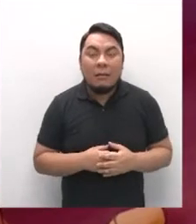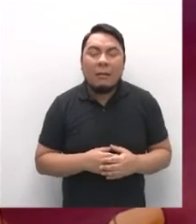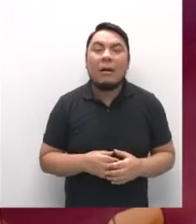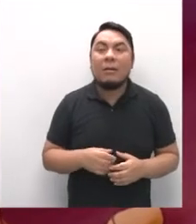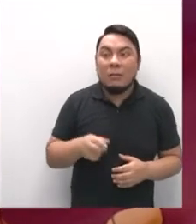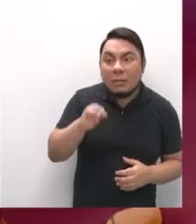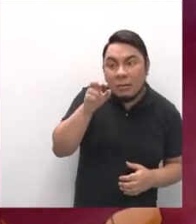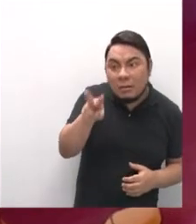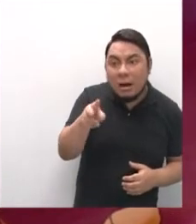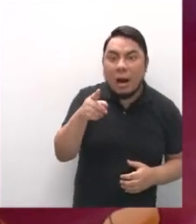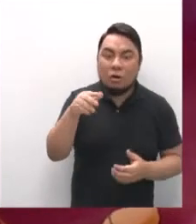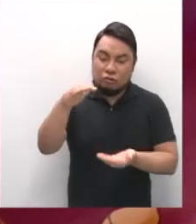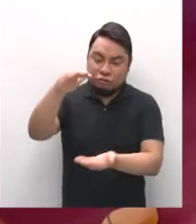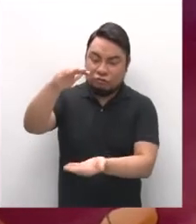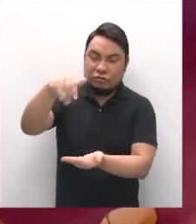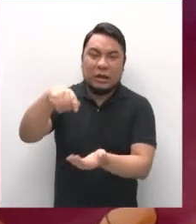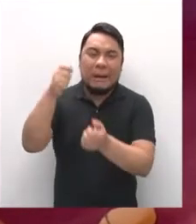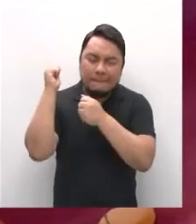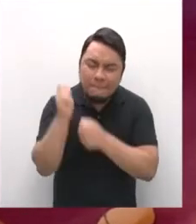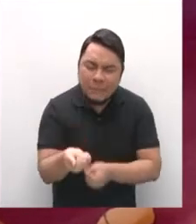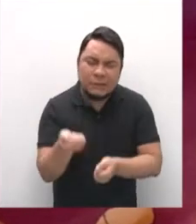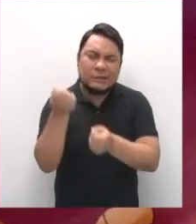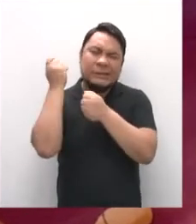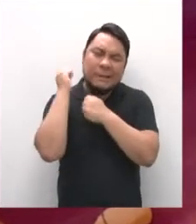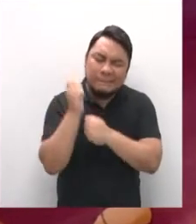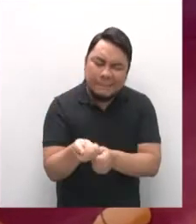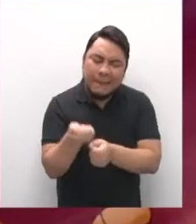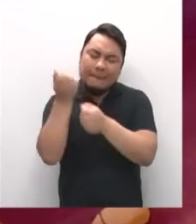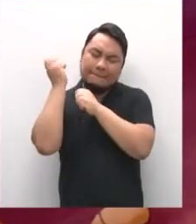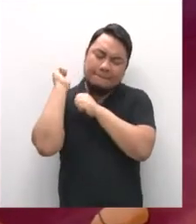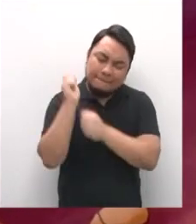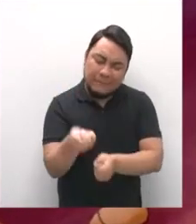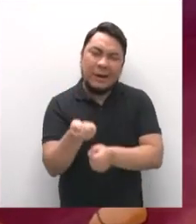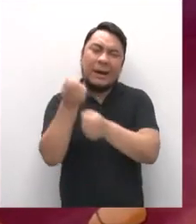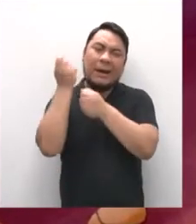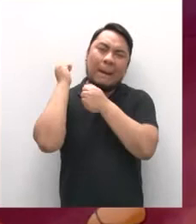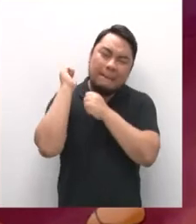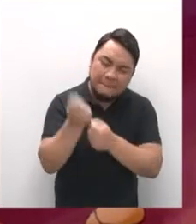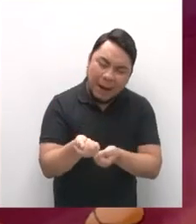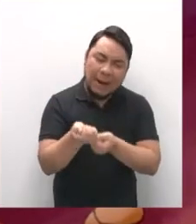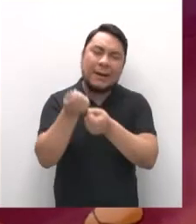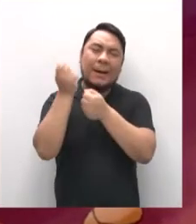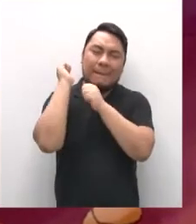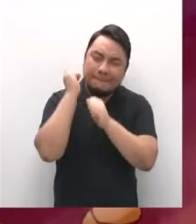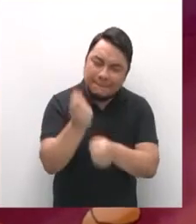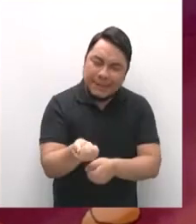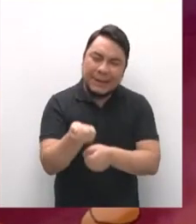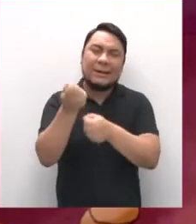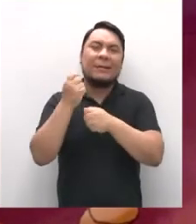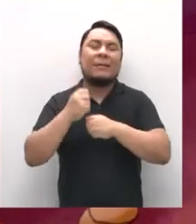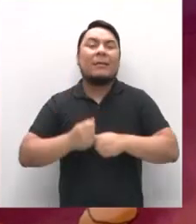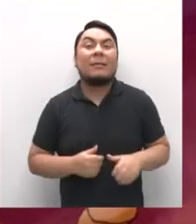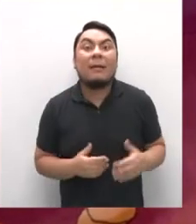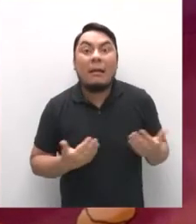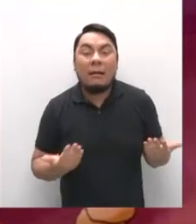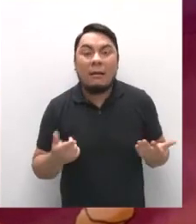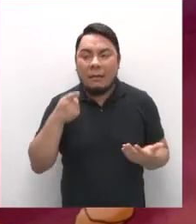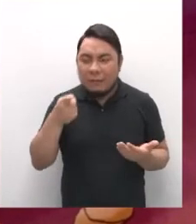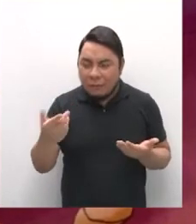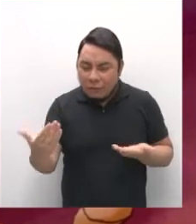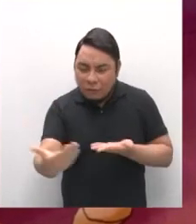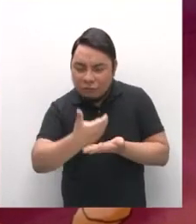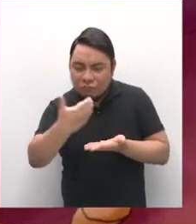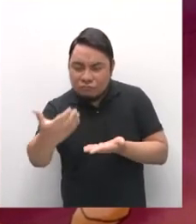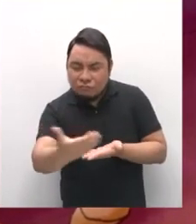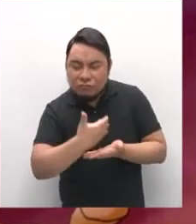cavaba. Pic, pac, pic, pac, pic, pac. Recogía